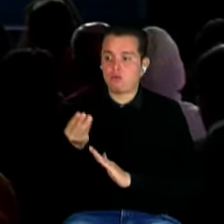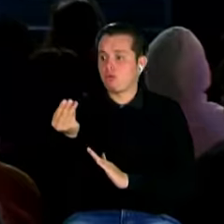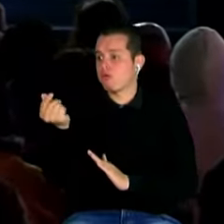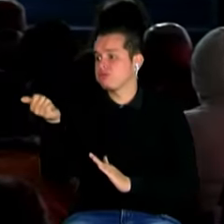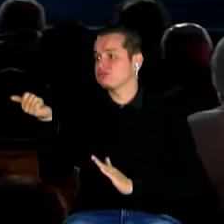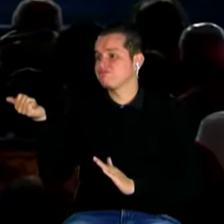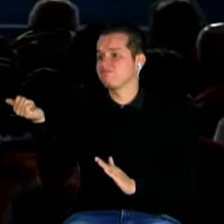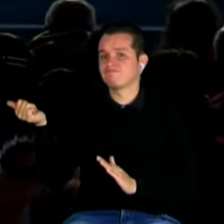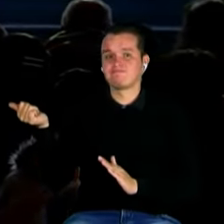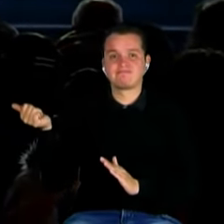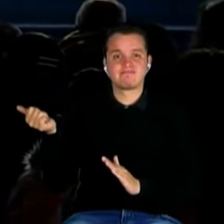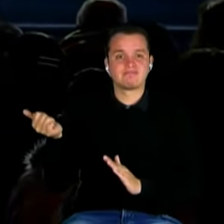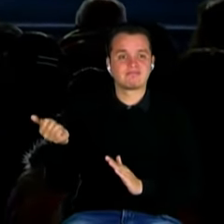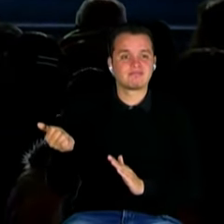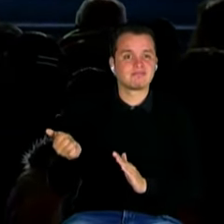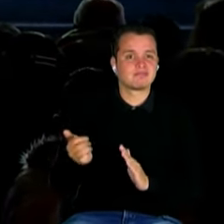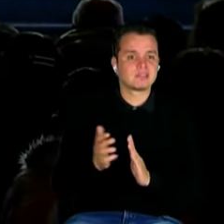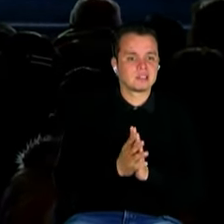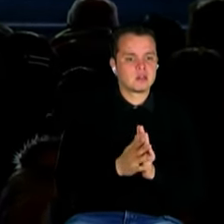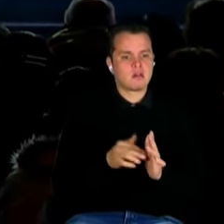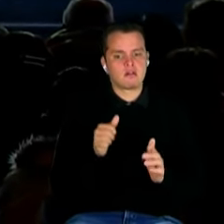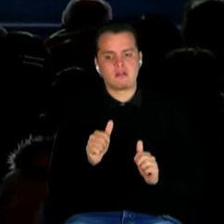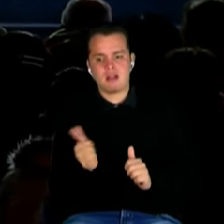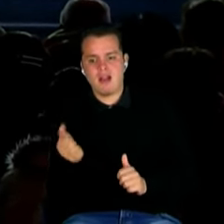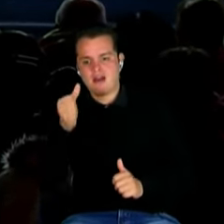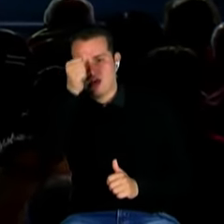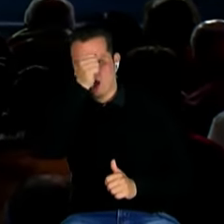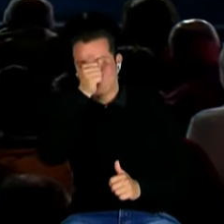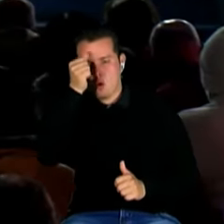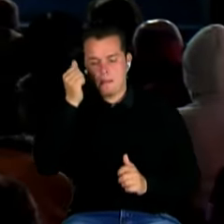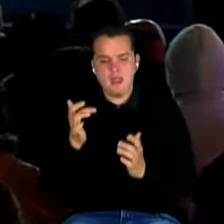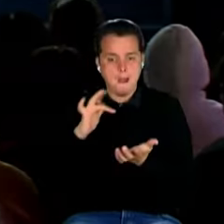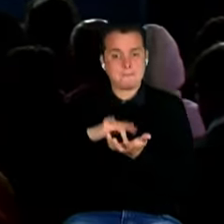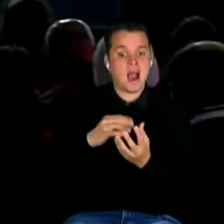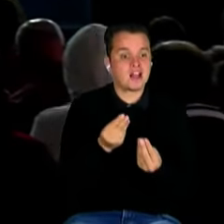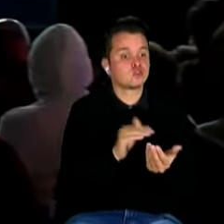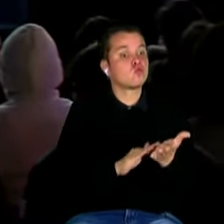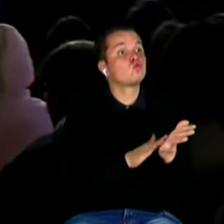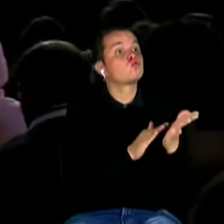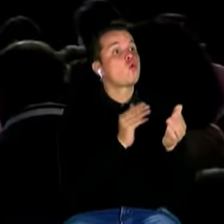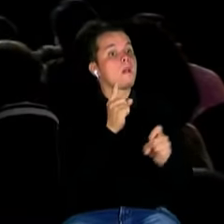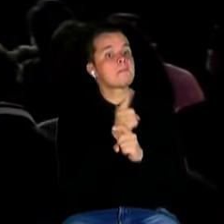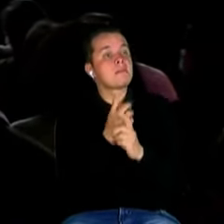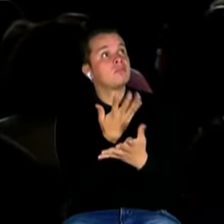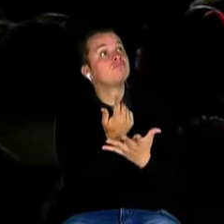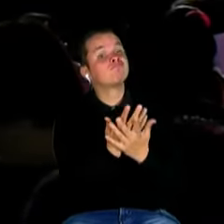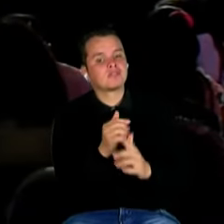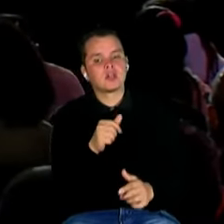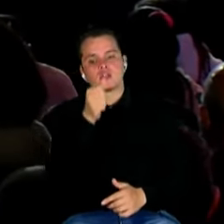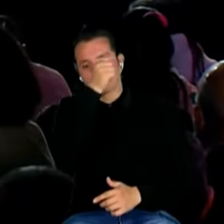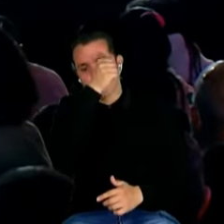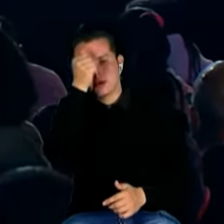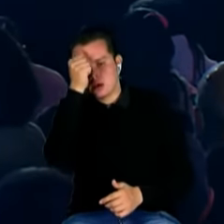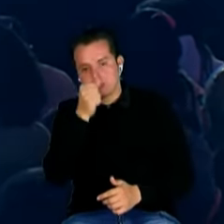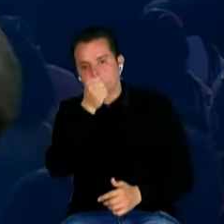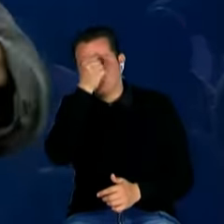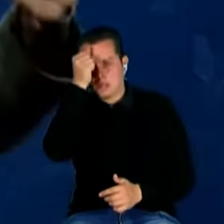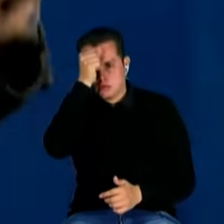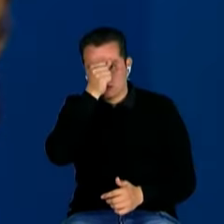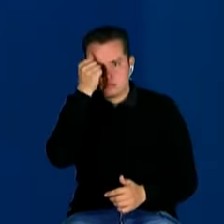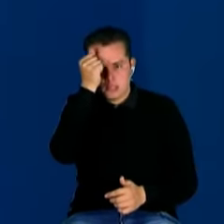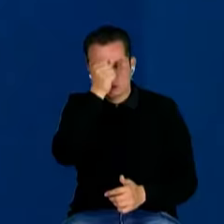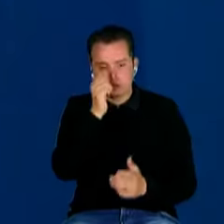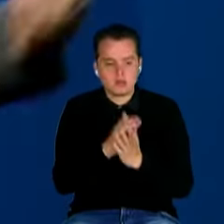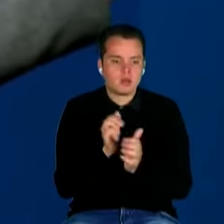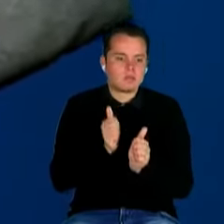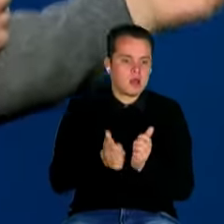cada domingo para ser felices, para que Dios nos arregle la vida, para que Dios nos resuelva los problemas y de esa